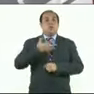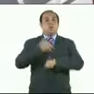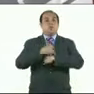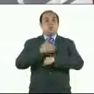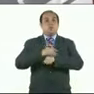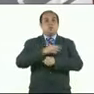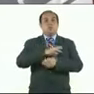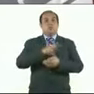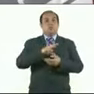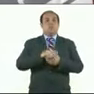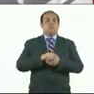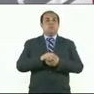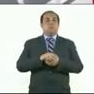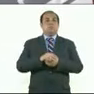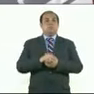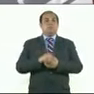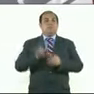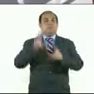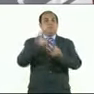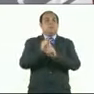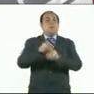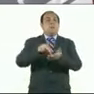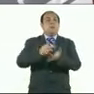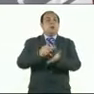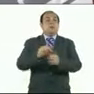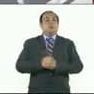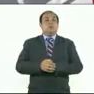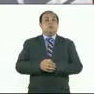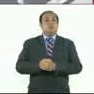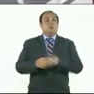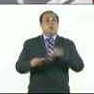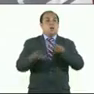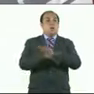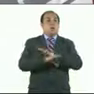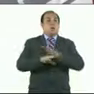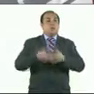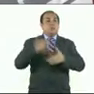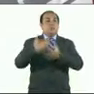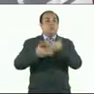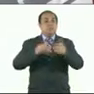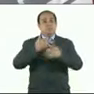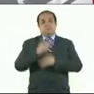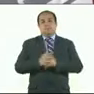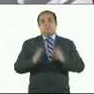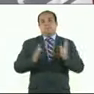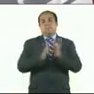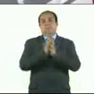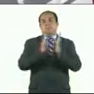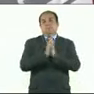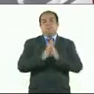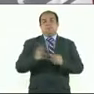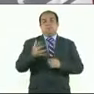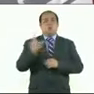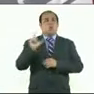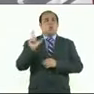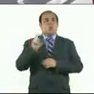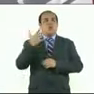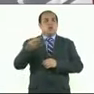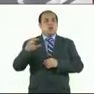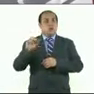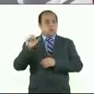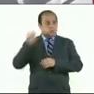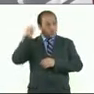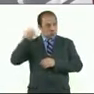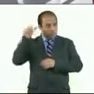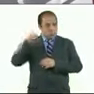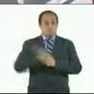firmas, pues se pasaría al proceso de participación, que sería el 10 de abril. Así que hacemos un llamado a toda la población a